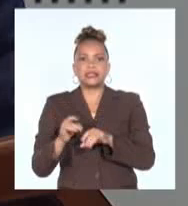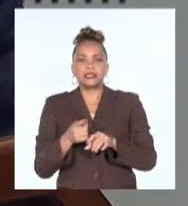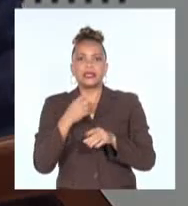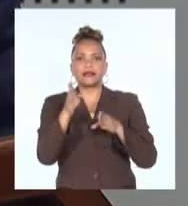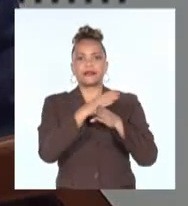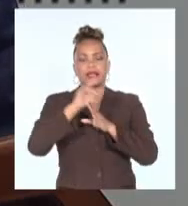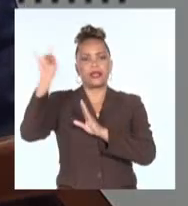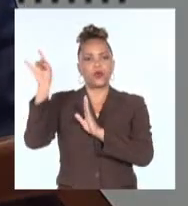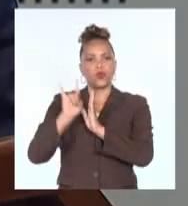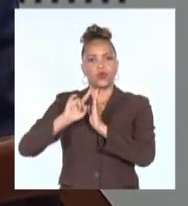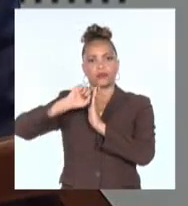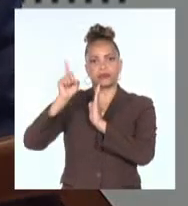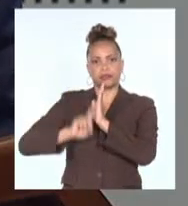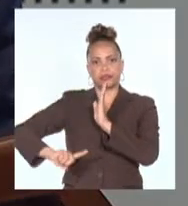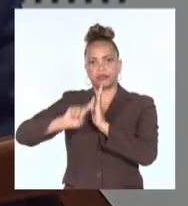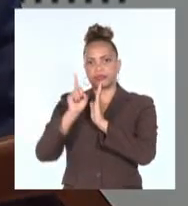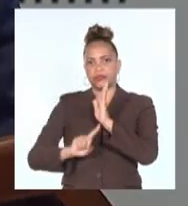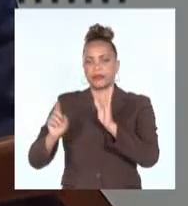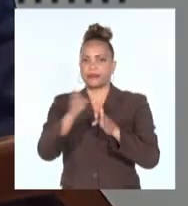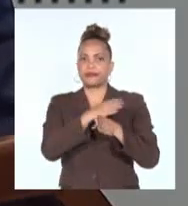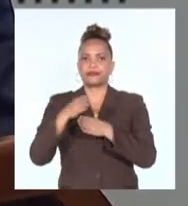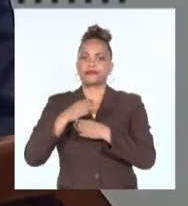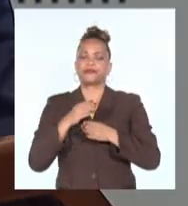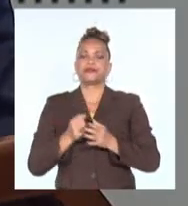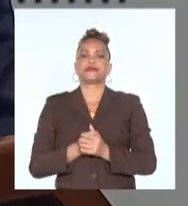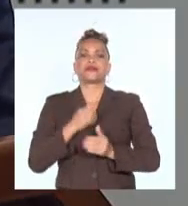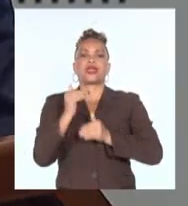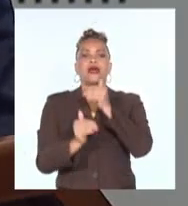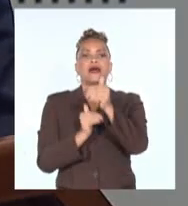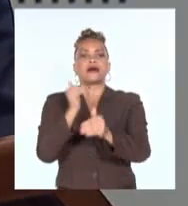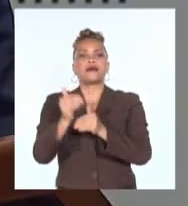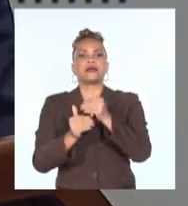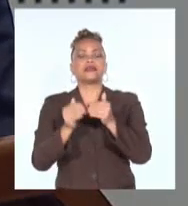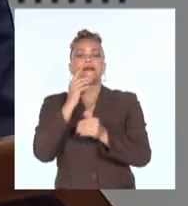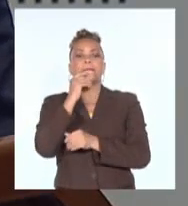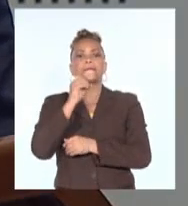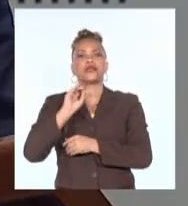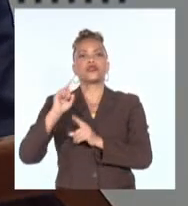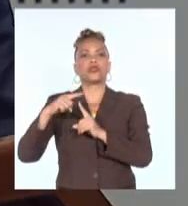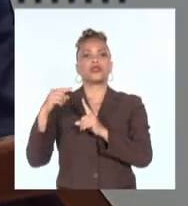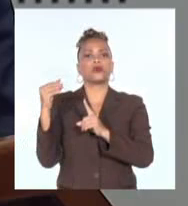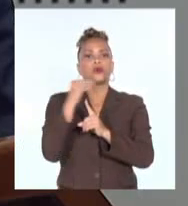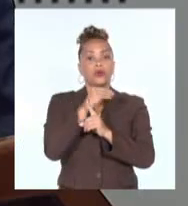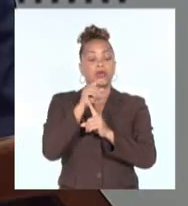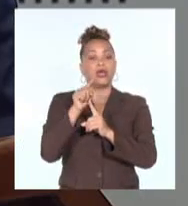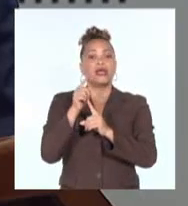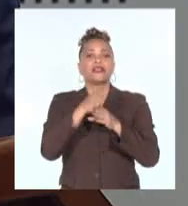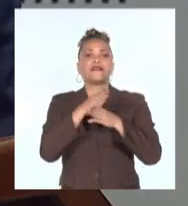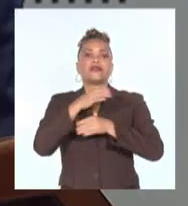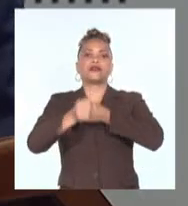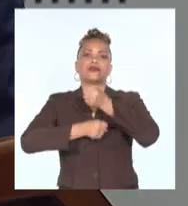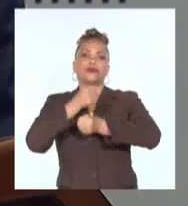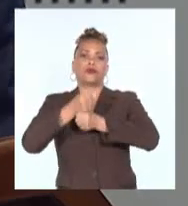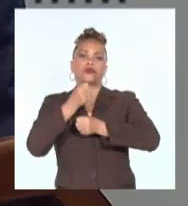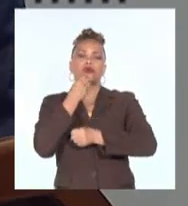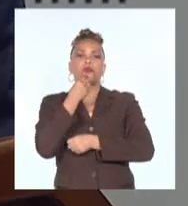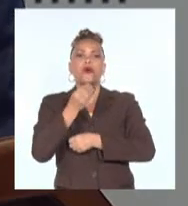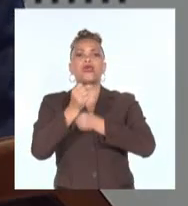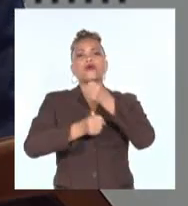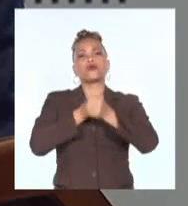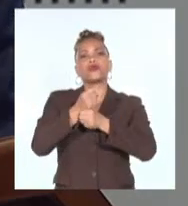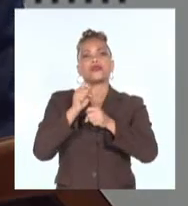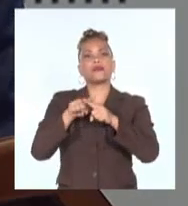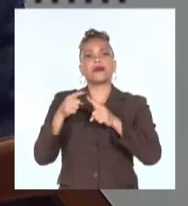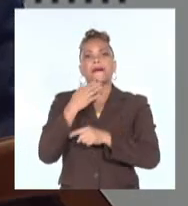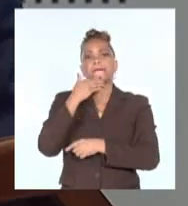otras. Los avances de las biotecnologías tienen usos muy diversos y pueden utilizarse para el